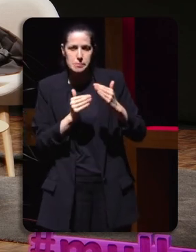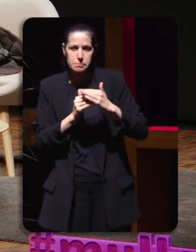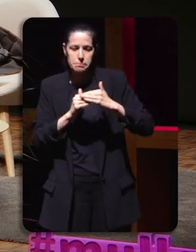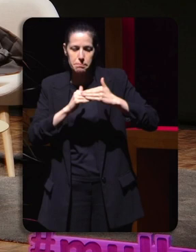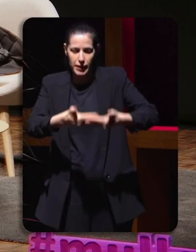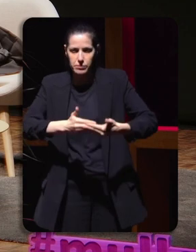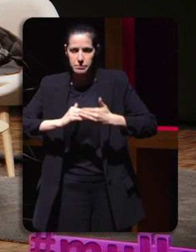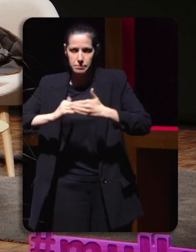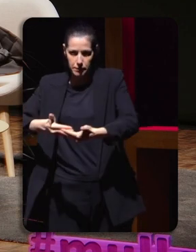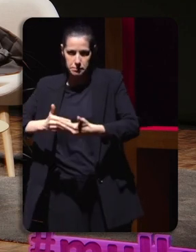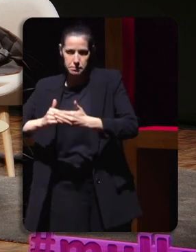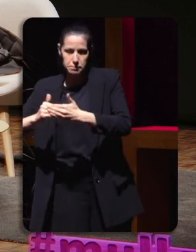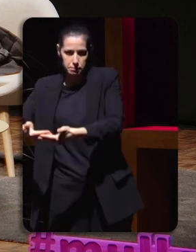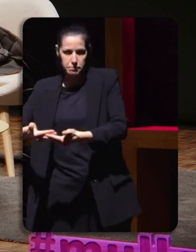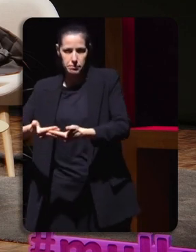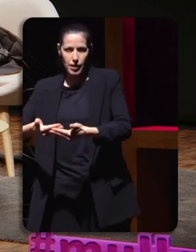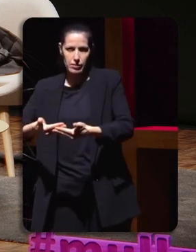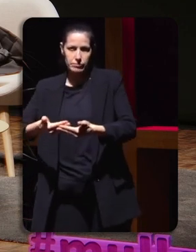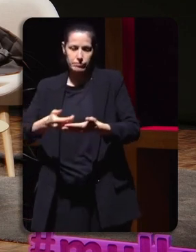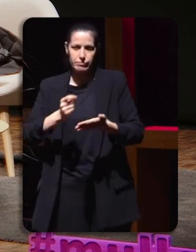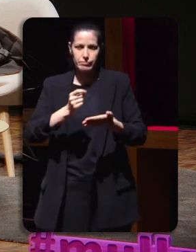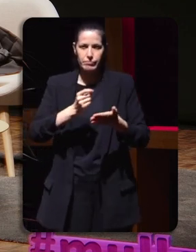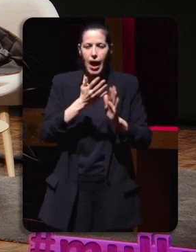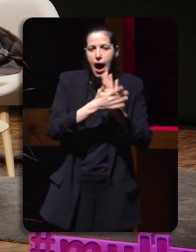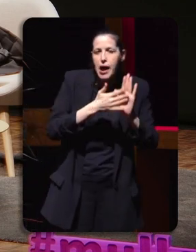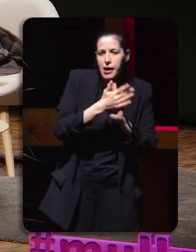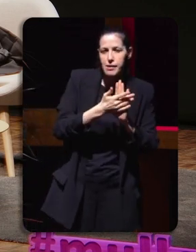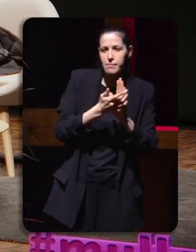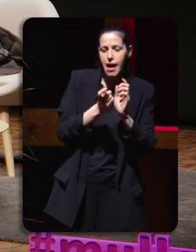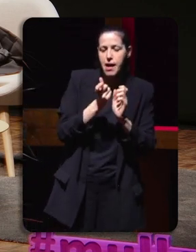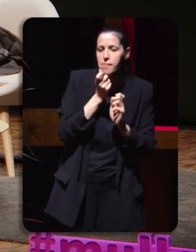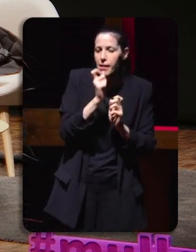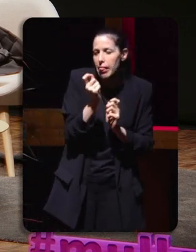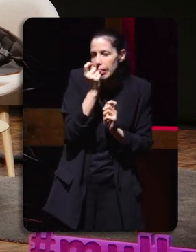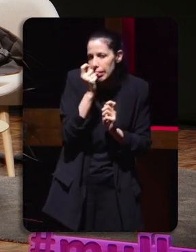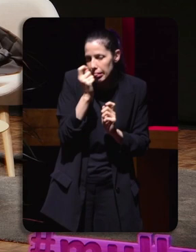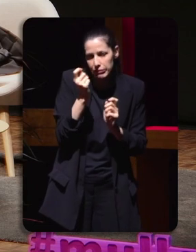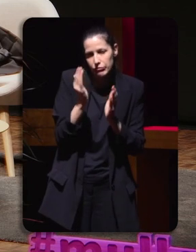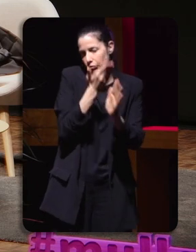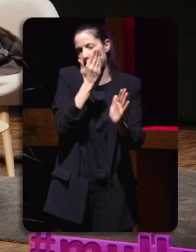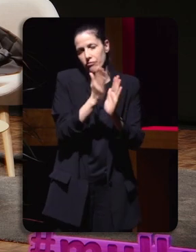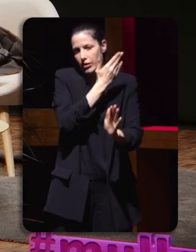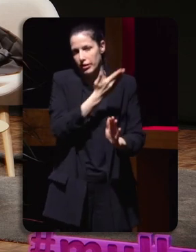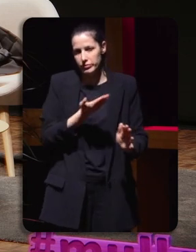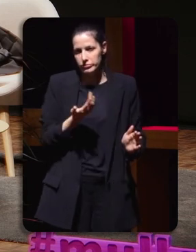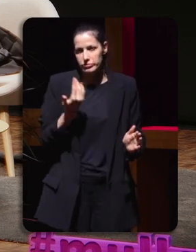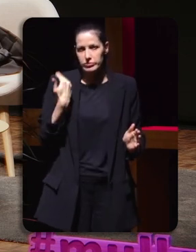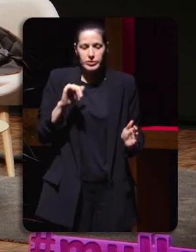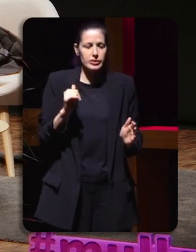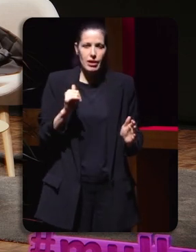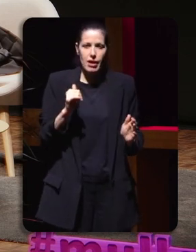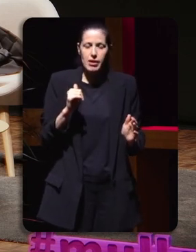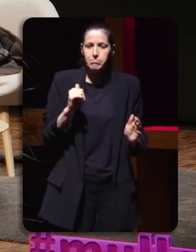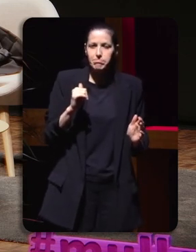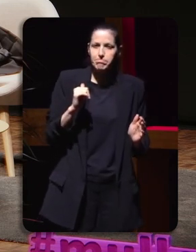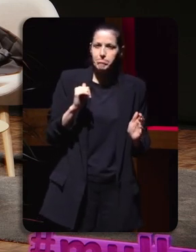de los potitos y los diminutivos no en los que creo que hemos pasado demasiado tiempo encerradas pero claro